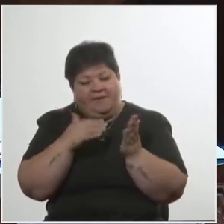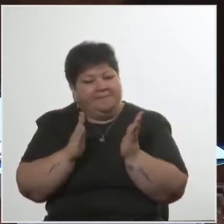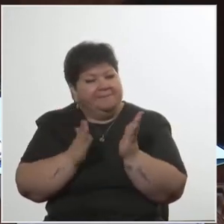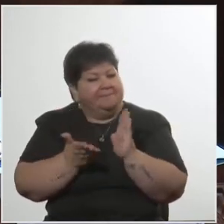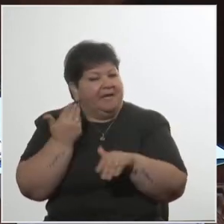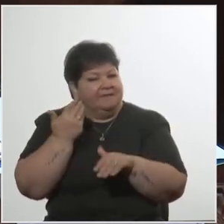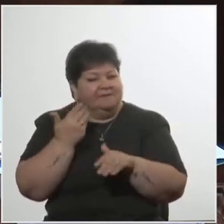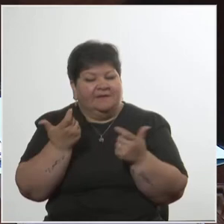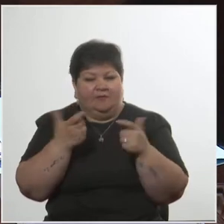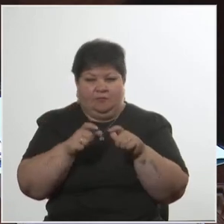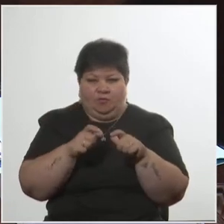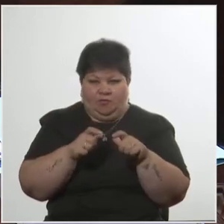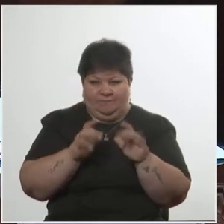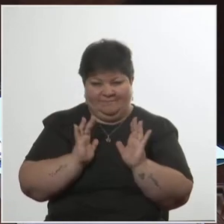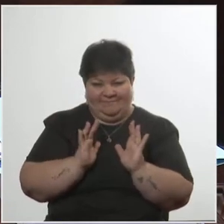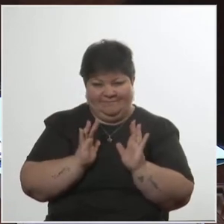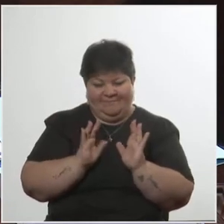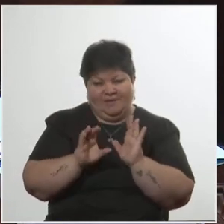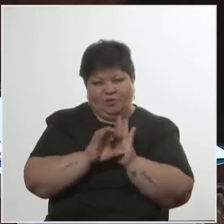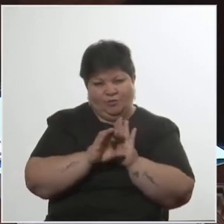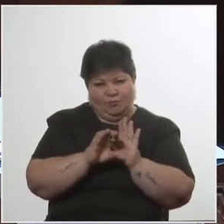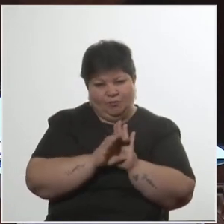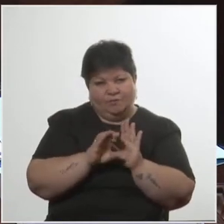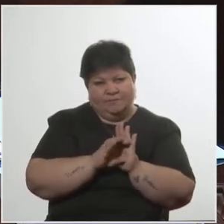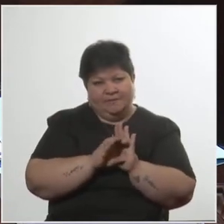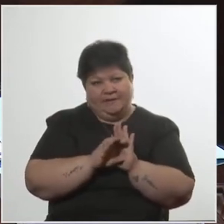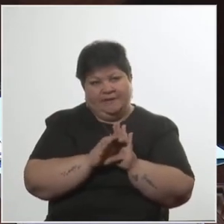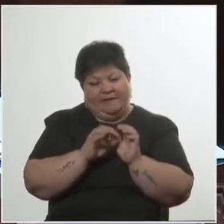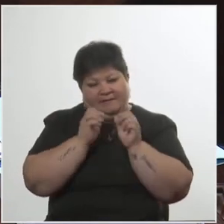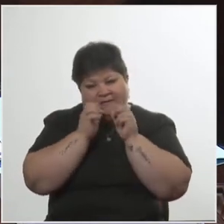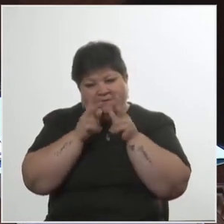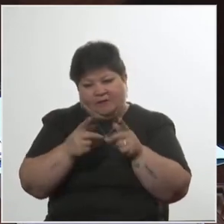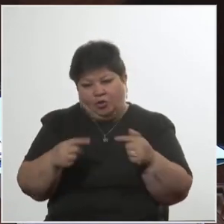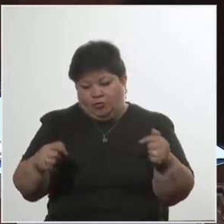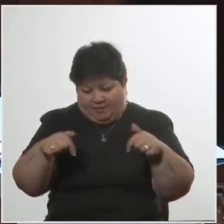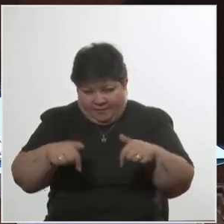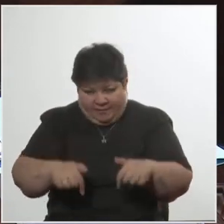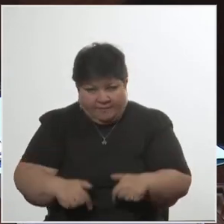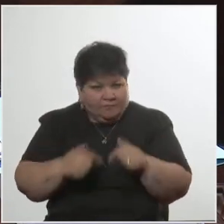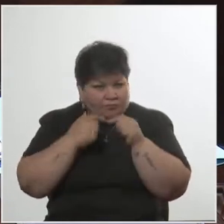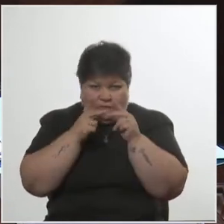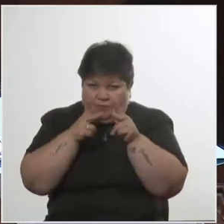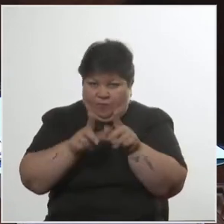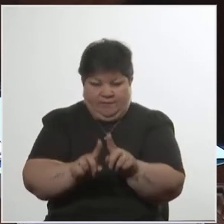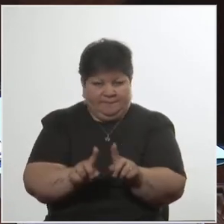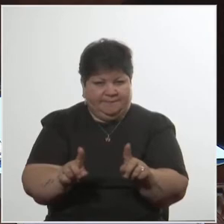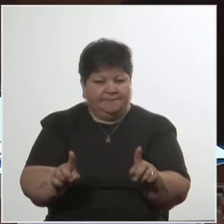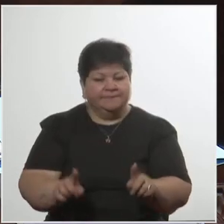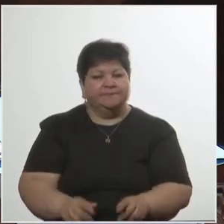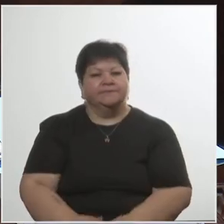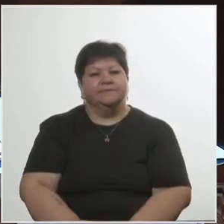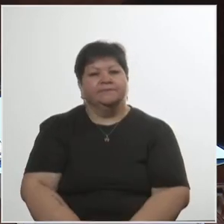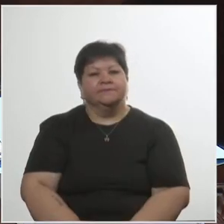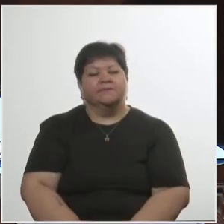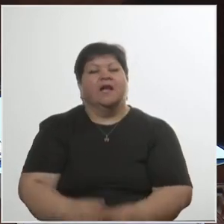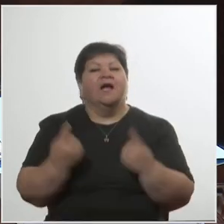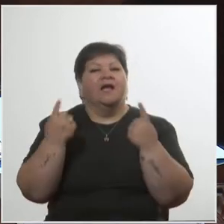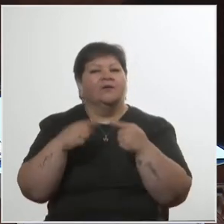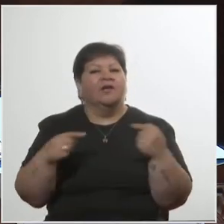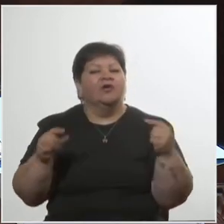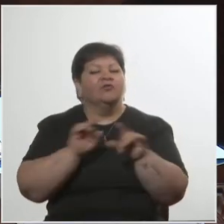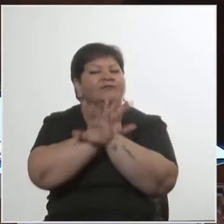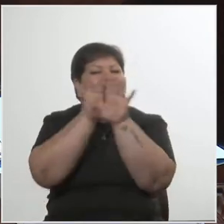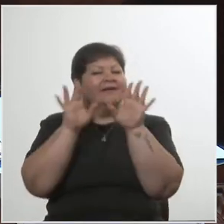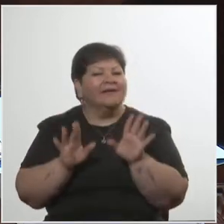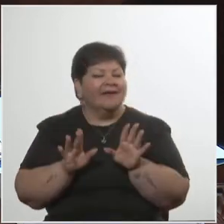Constitución diciendo algunas cosas que no voy a decir hay una cosa que tiene que quedar